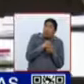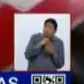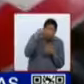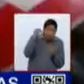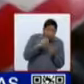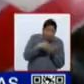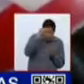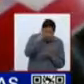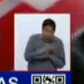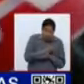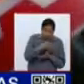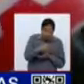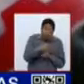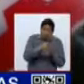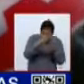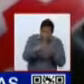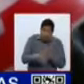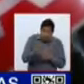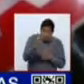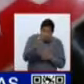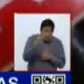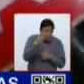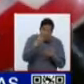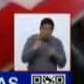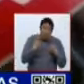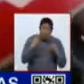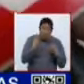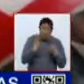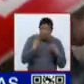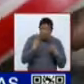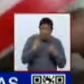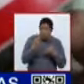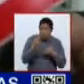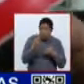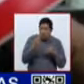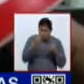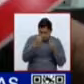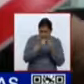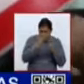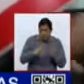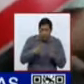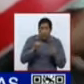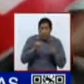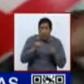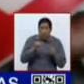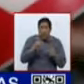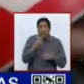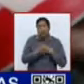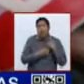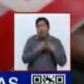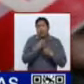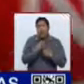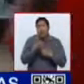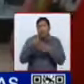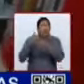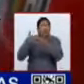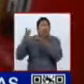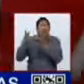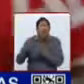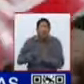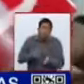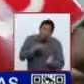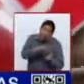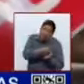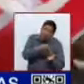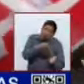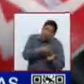A ti y a tu compañero, al otro joven con el que él anda, que es su compañero, y también sufrió esta agresión. ¿No es el